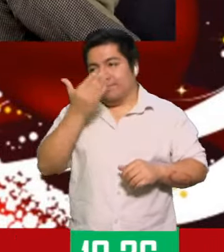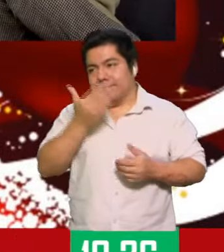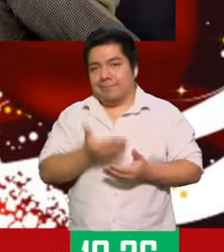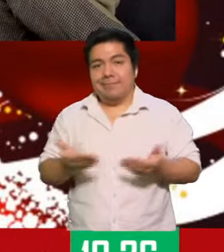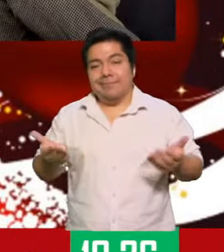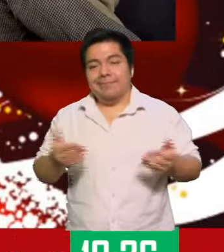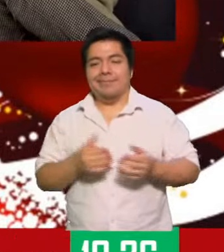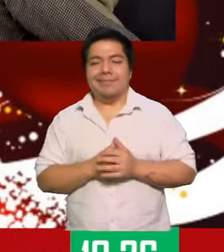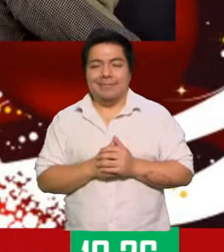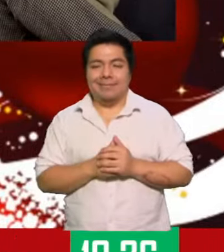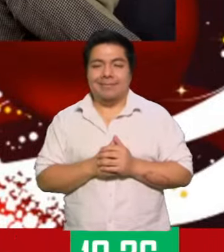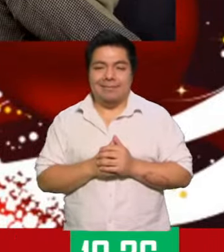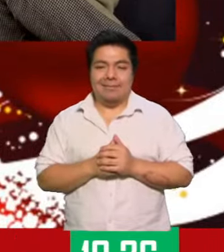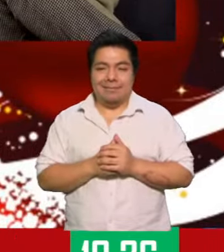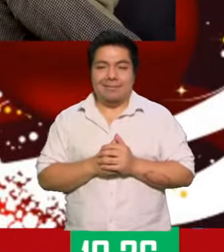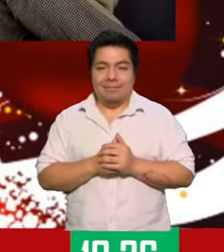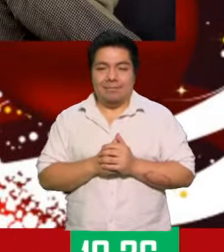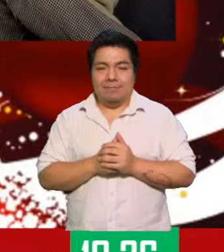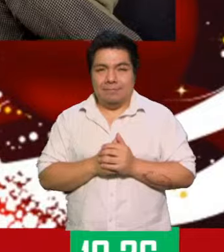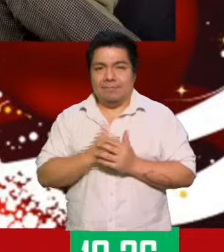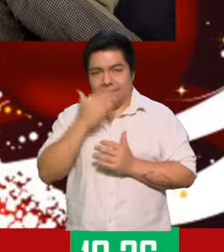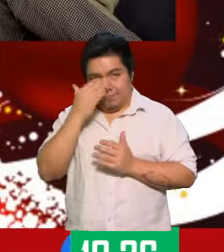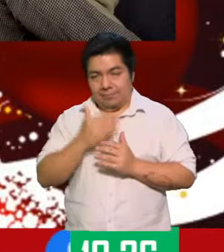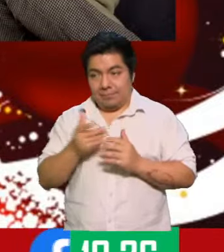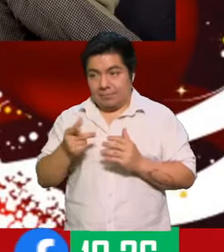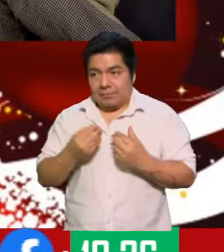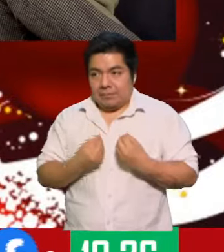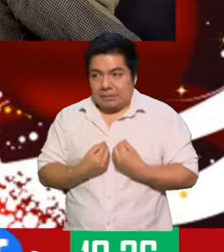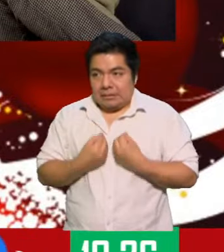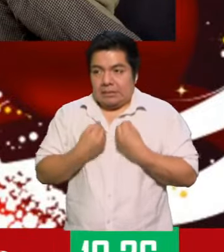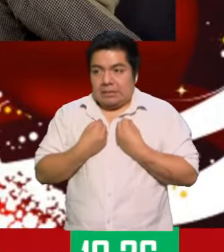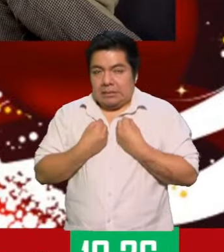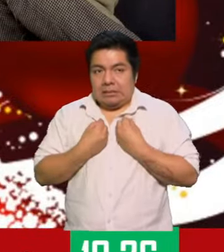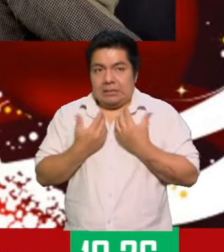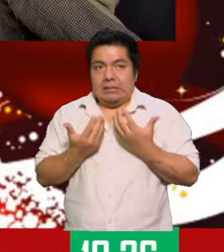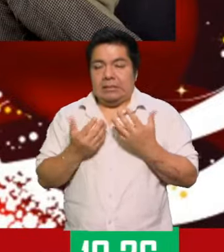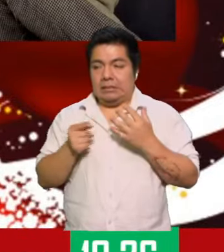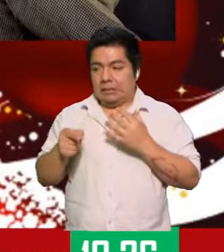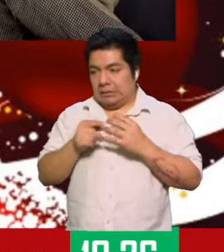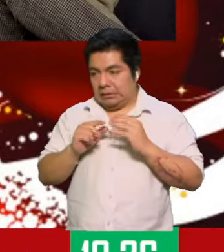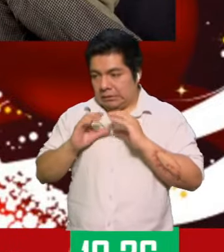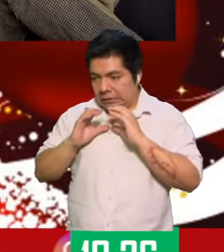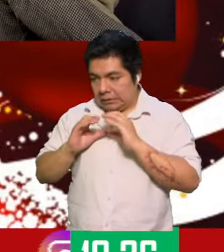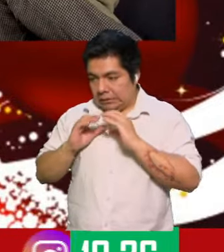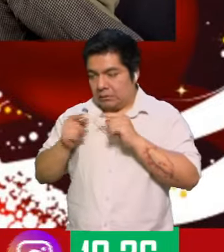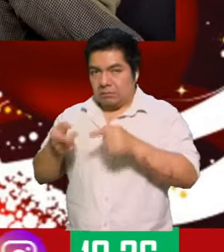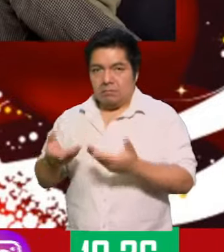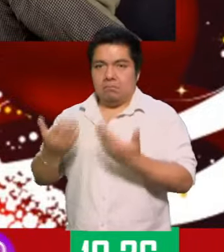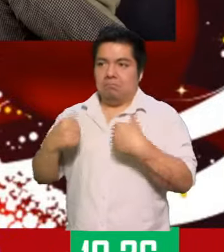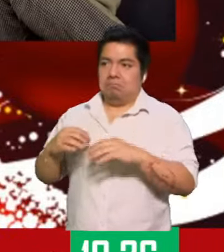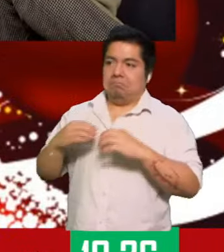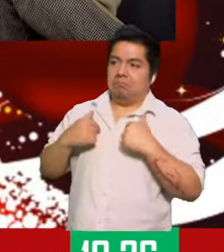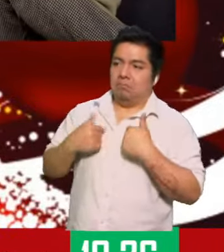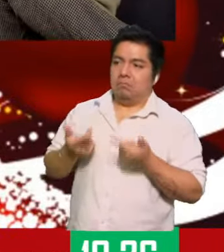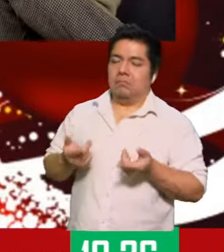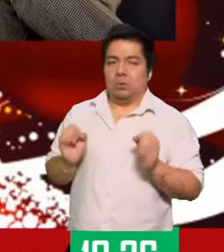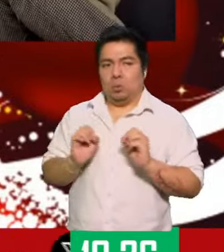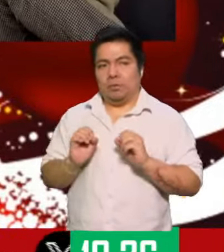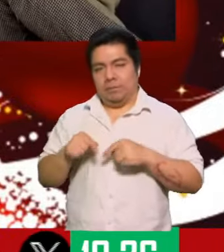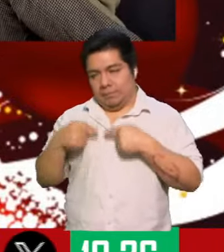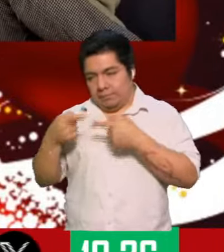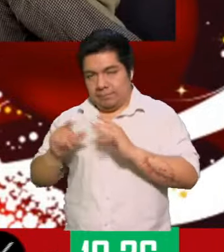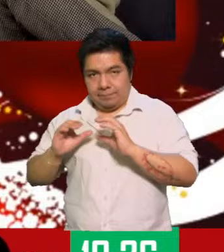explico exacto y ella pues ya está en un momento de su vida donde pues ella ya lo es mam cuiden no para andar cuidando como para Pues sí